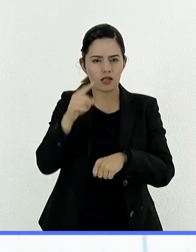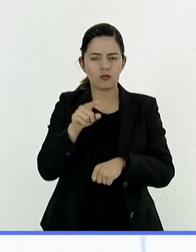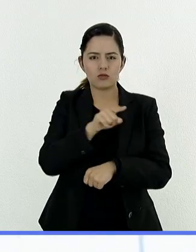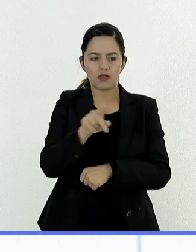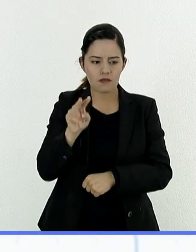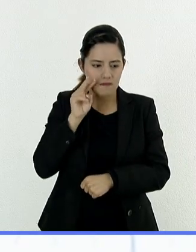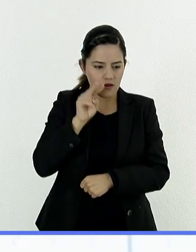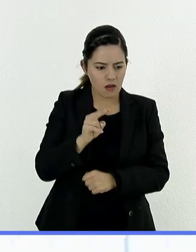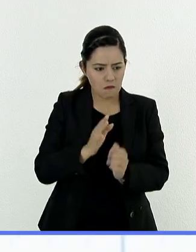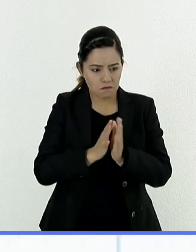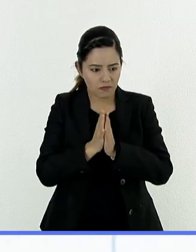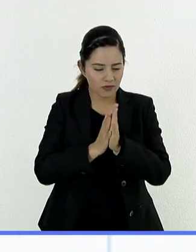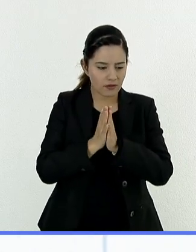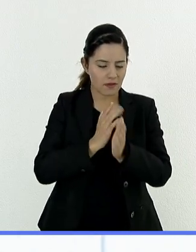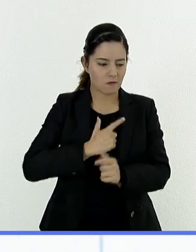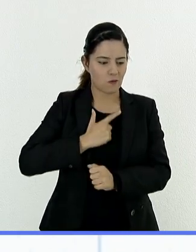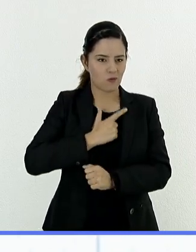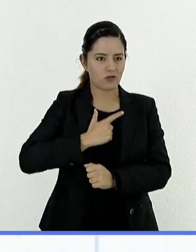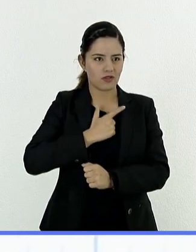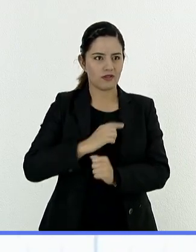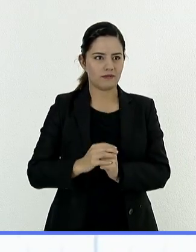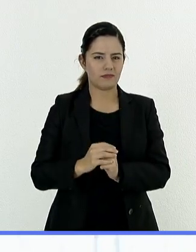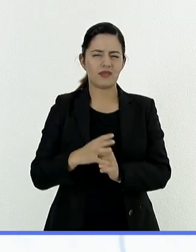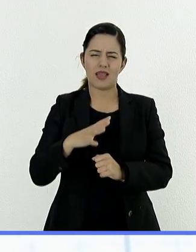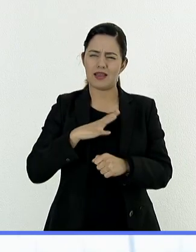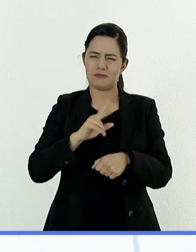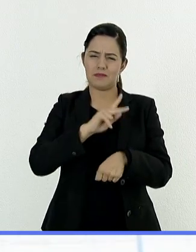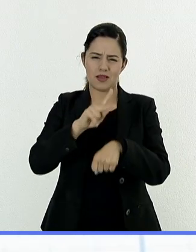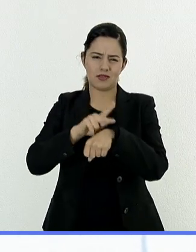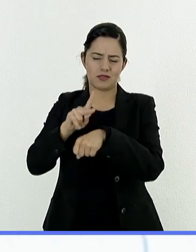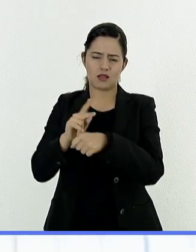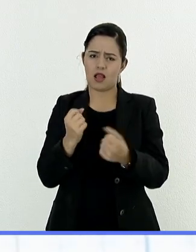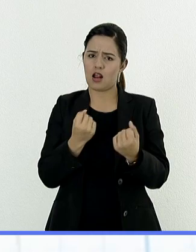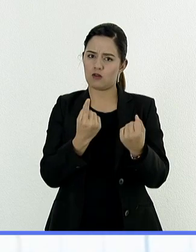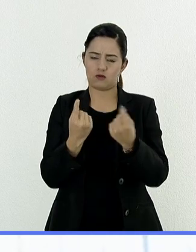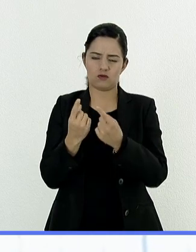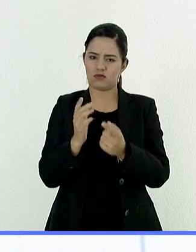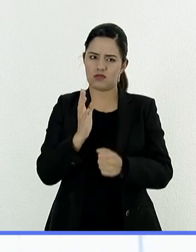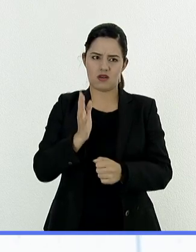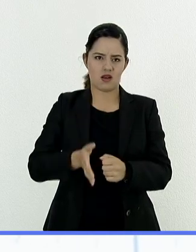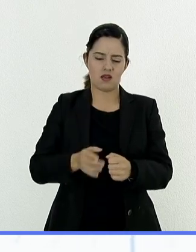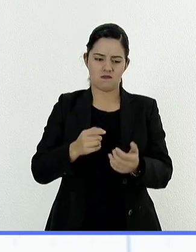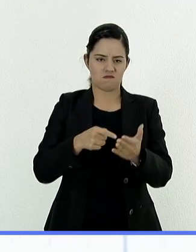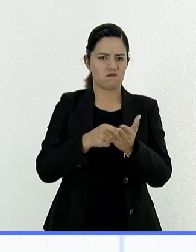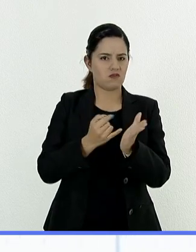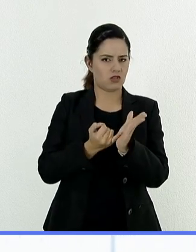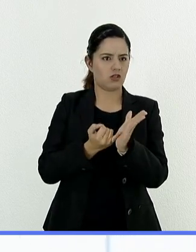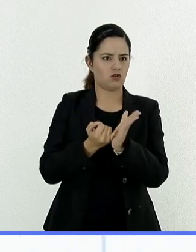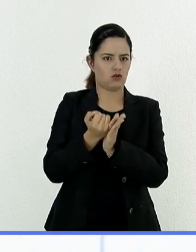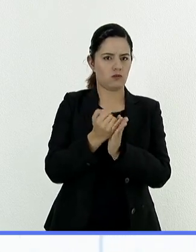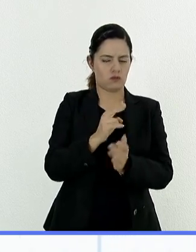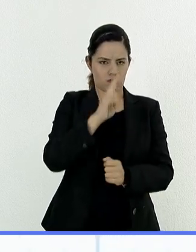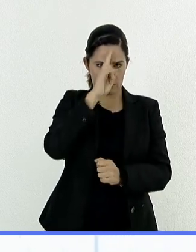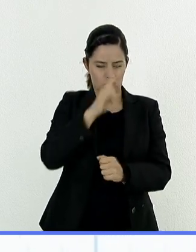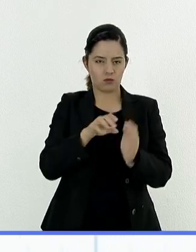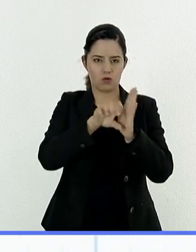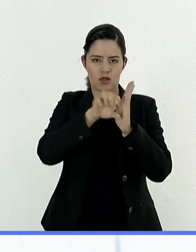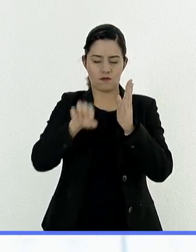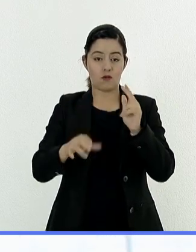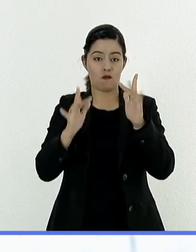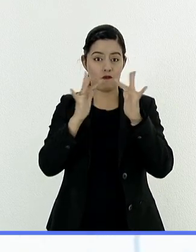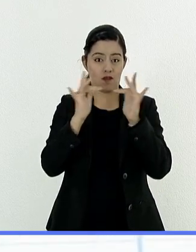apetitosos algunos países ya han tomado acciones para proteger a los consumidores Francia por ejemplo